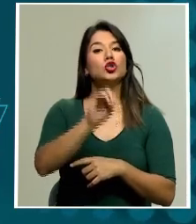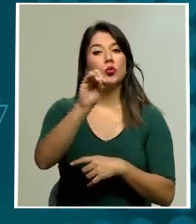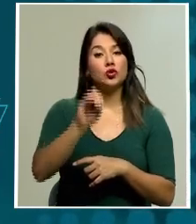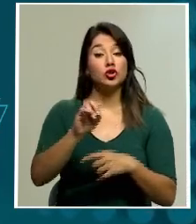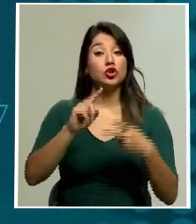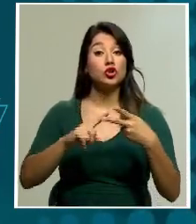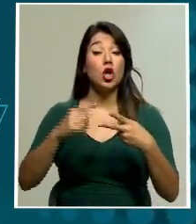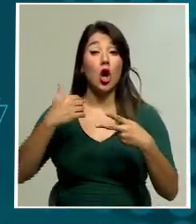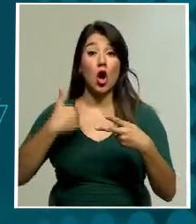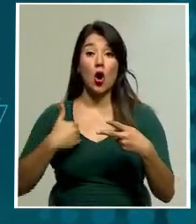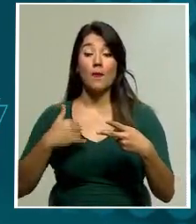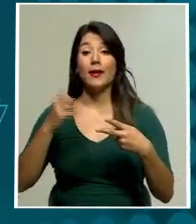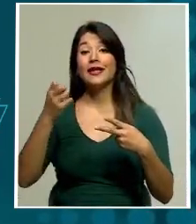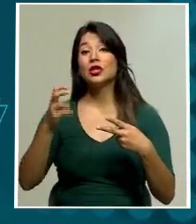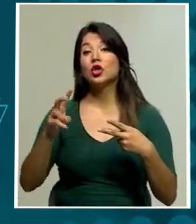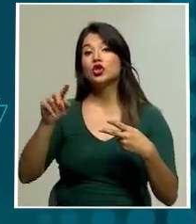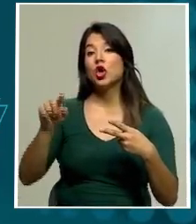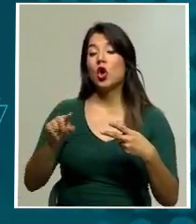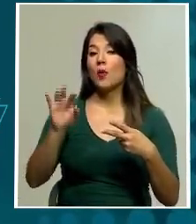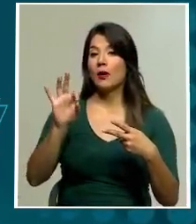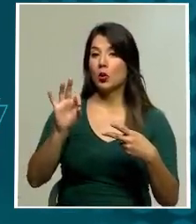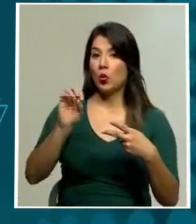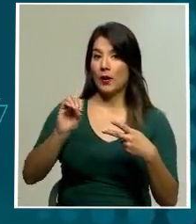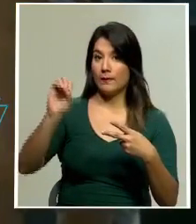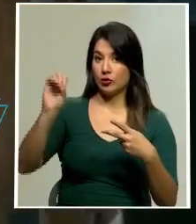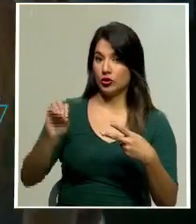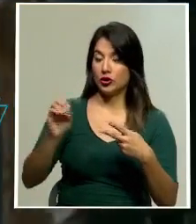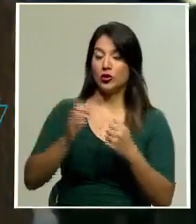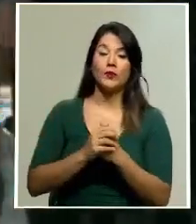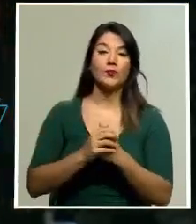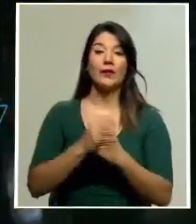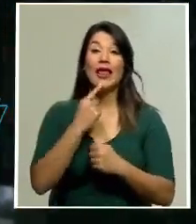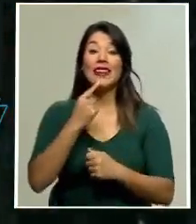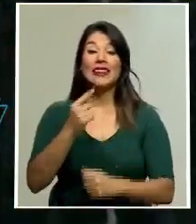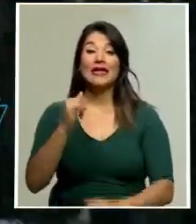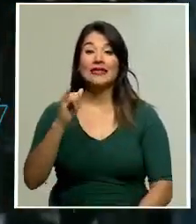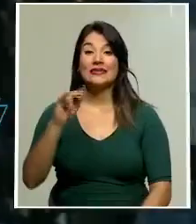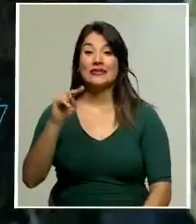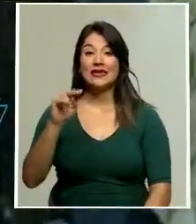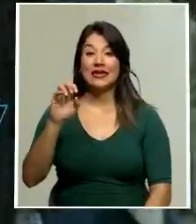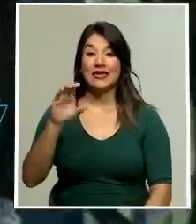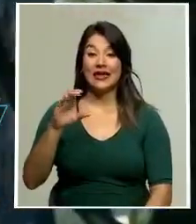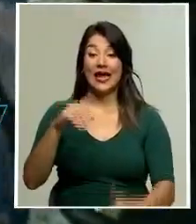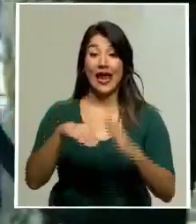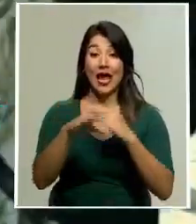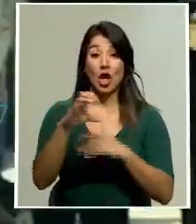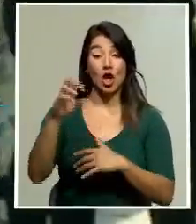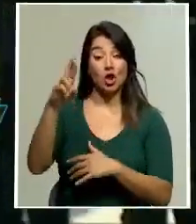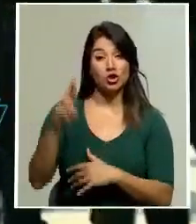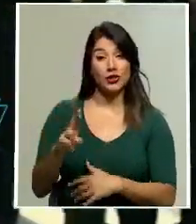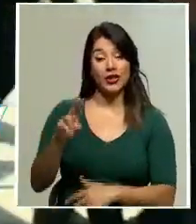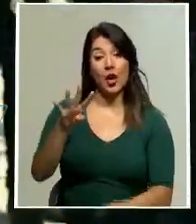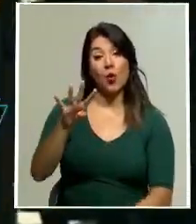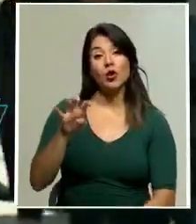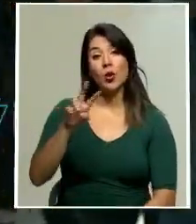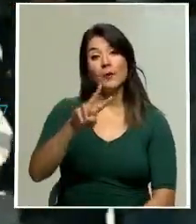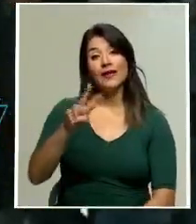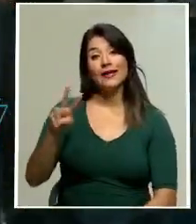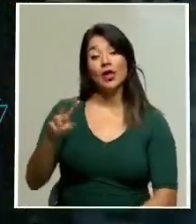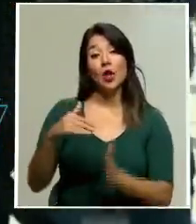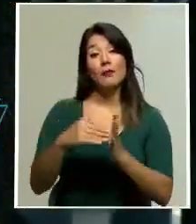mientras que los hombres 12.9%. Según los datos del INEC, en el país hay 422 mil